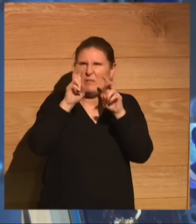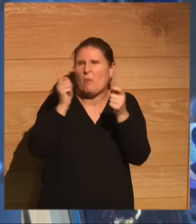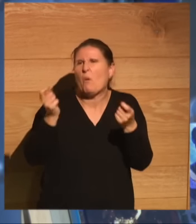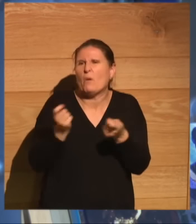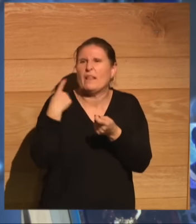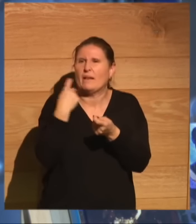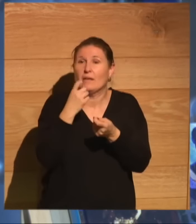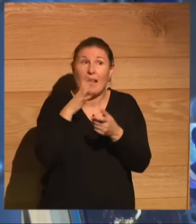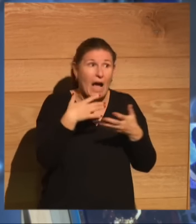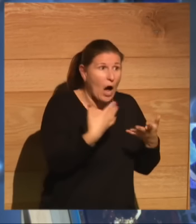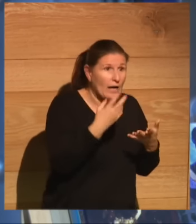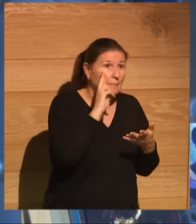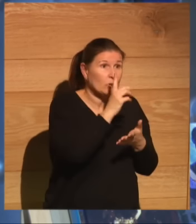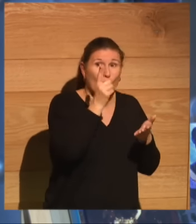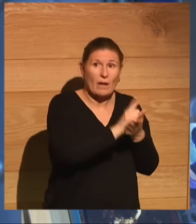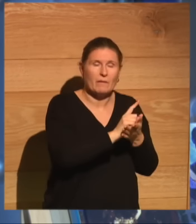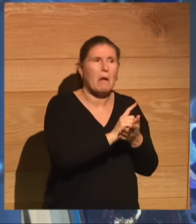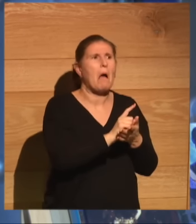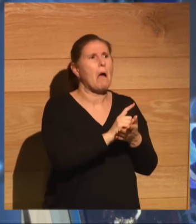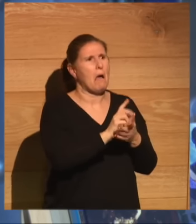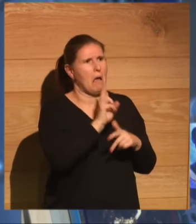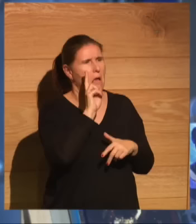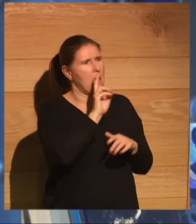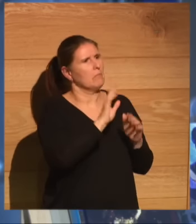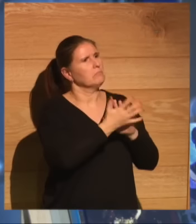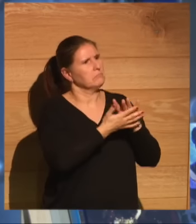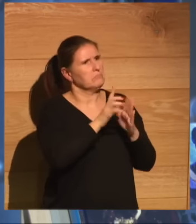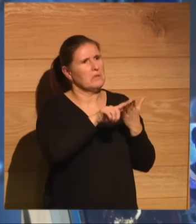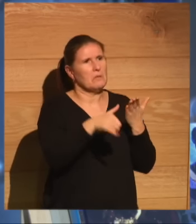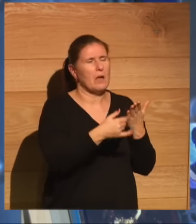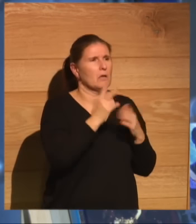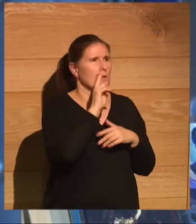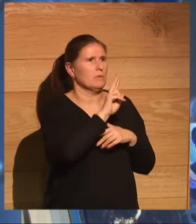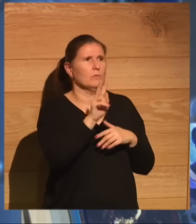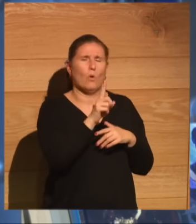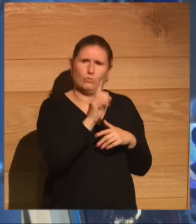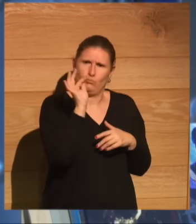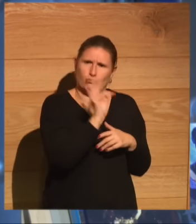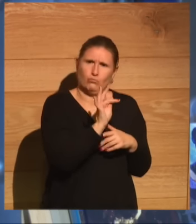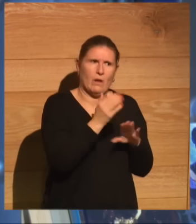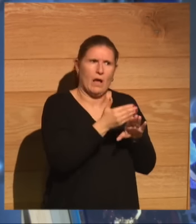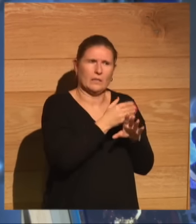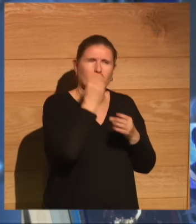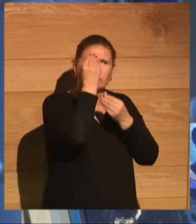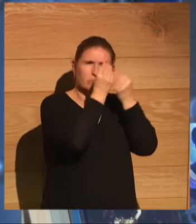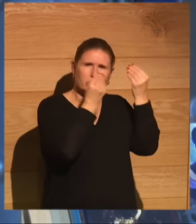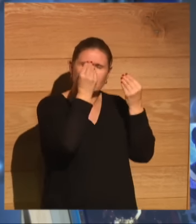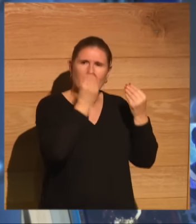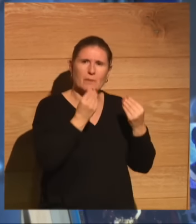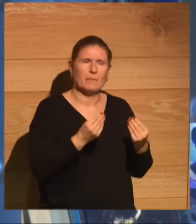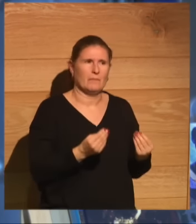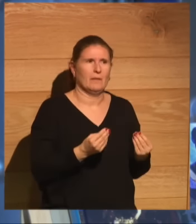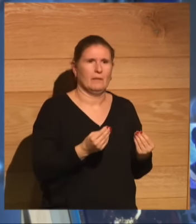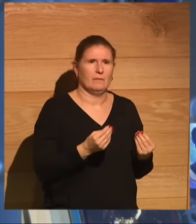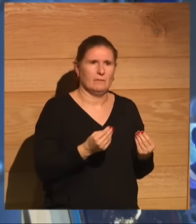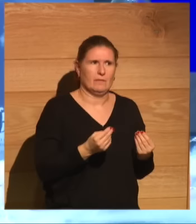pero ahora lo ves en comparación con cómo se aborda la narración muchas veces, o el lenguaje, y de repente dices, pues que son películas pensadas, claro, de principio a fin, con alguien